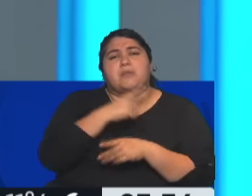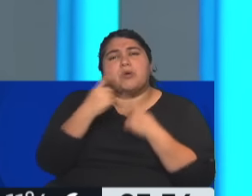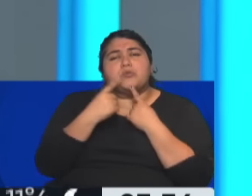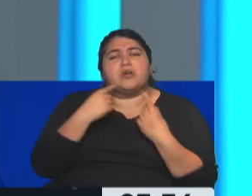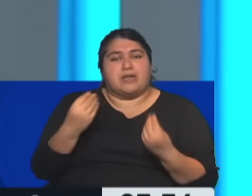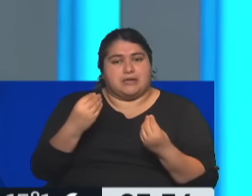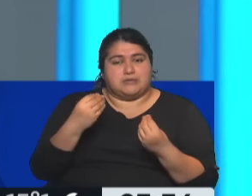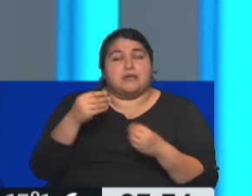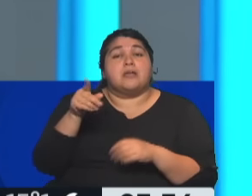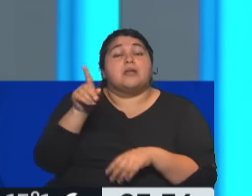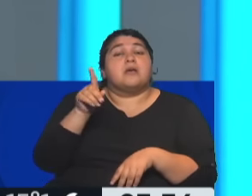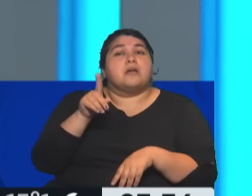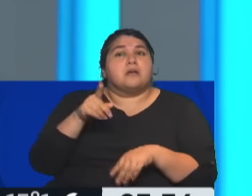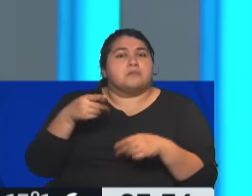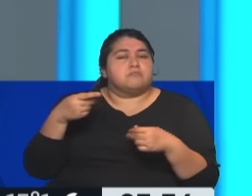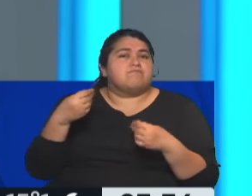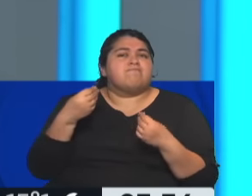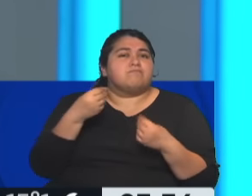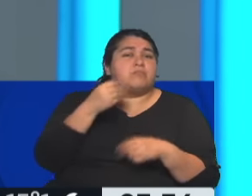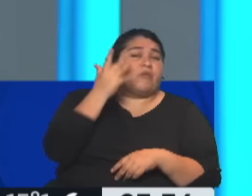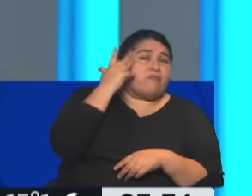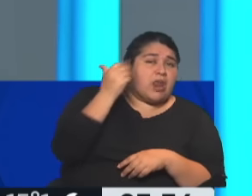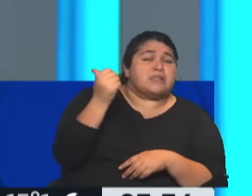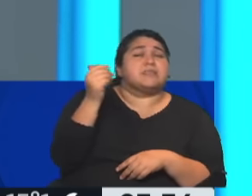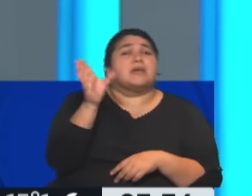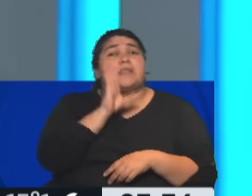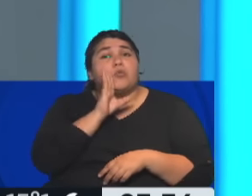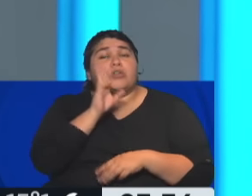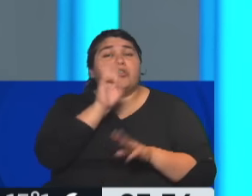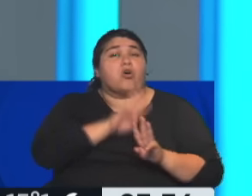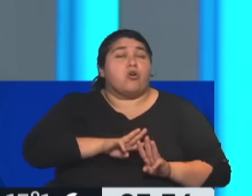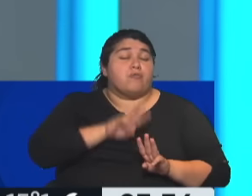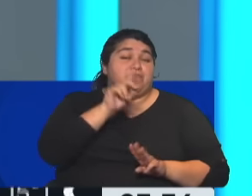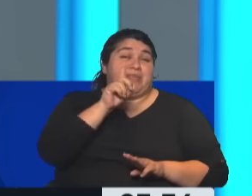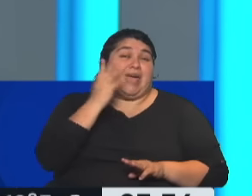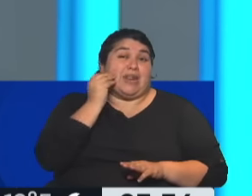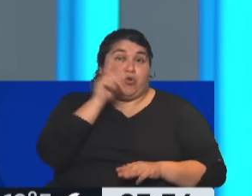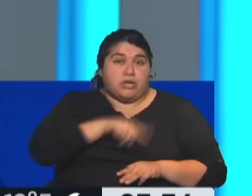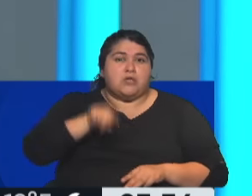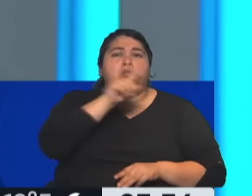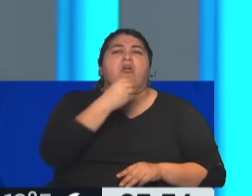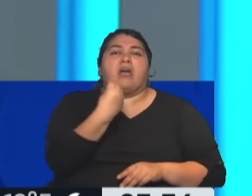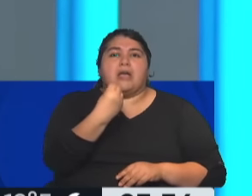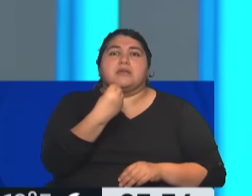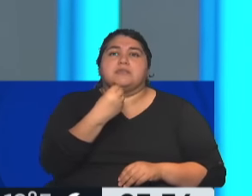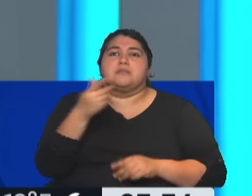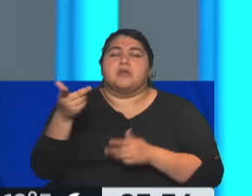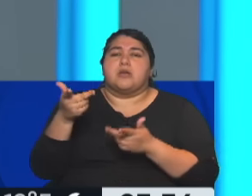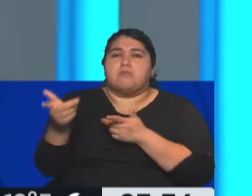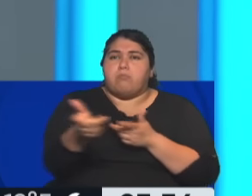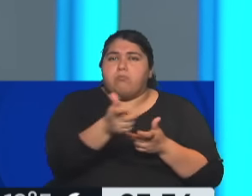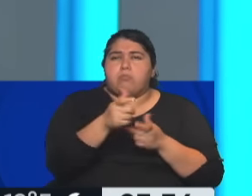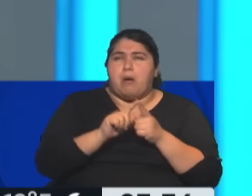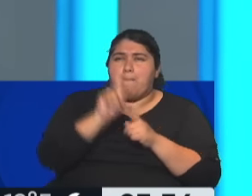con fuerza esta idea de que Estados Unidos, Francia y el Reino Unido estarían a favor de que Ucrania utilice misiles de largo